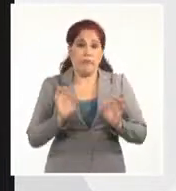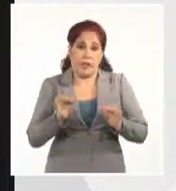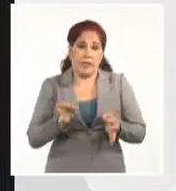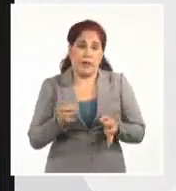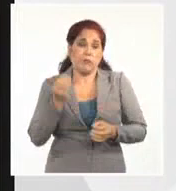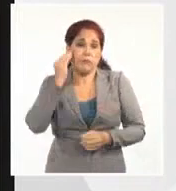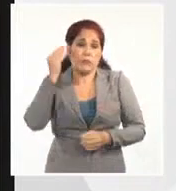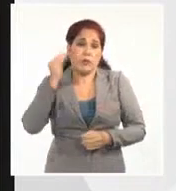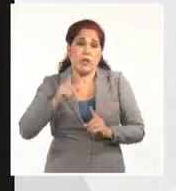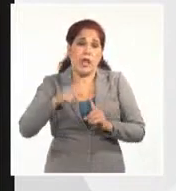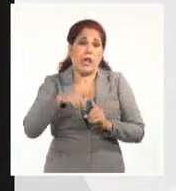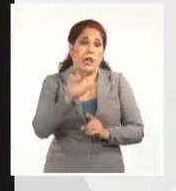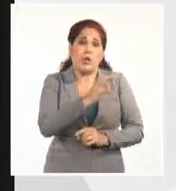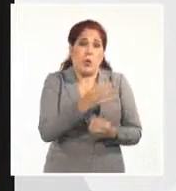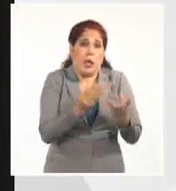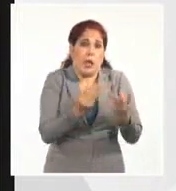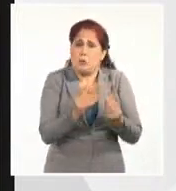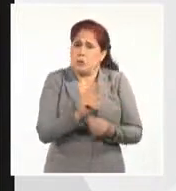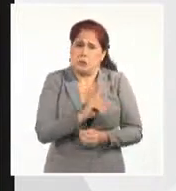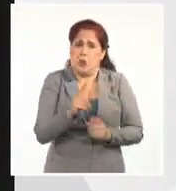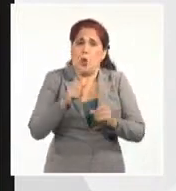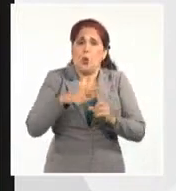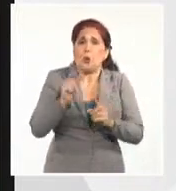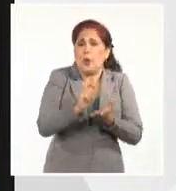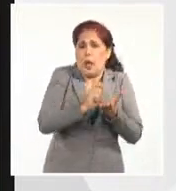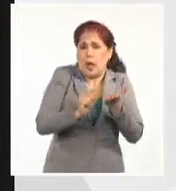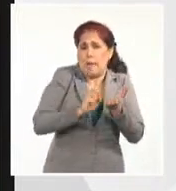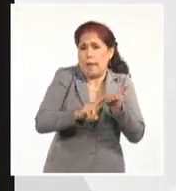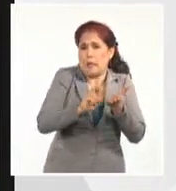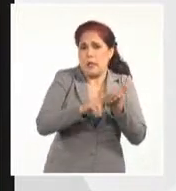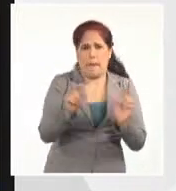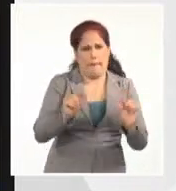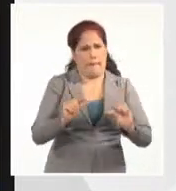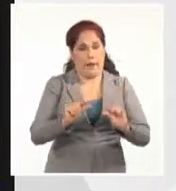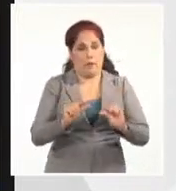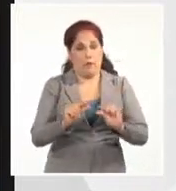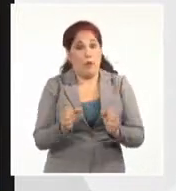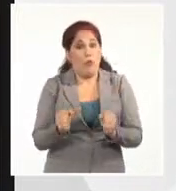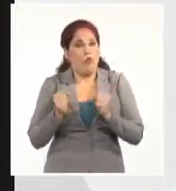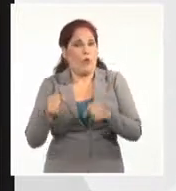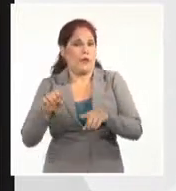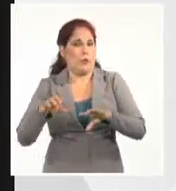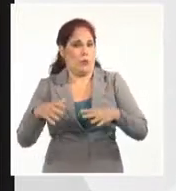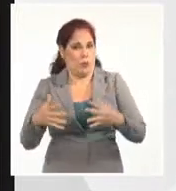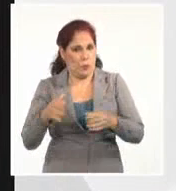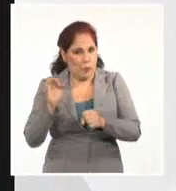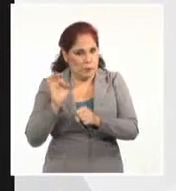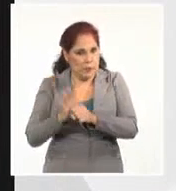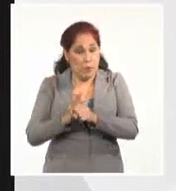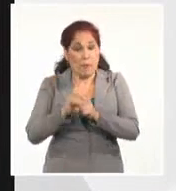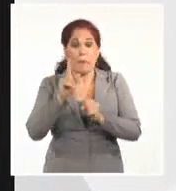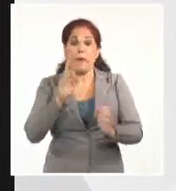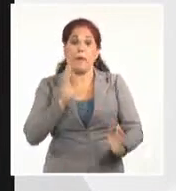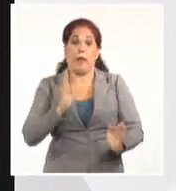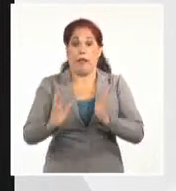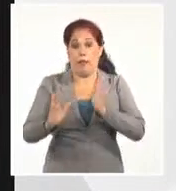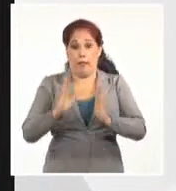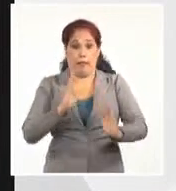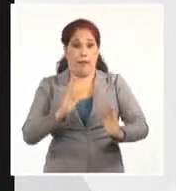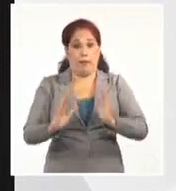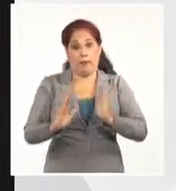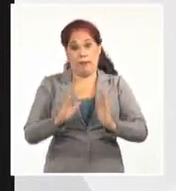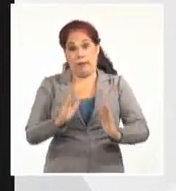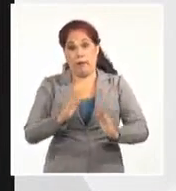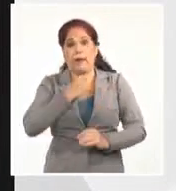pocos tweets, ¿no? O sea, algunos tweets, pero no tanto, ¿no? La parte fuerte, donde en esta primera fase,